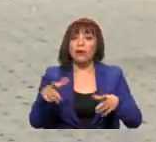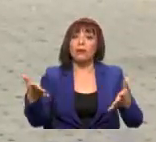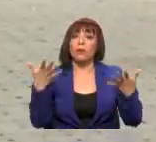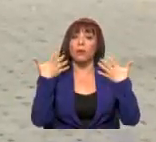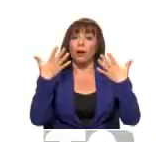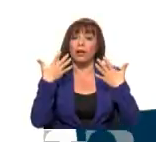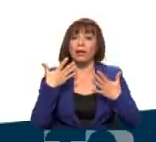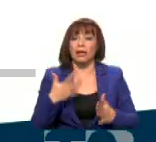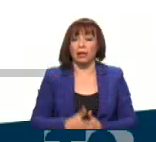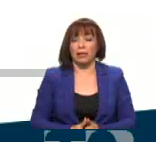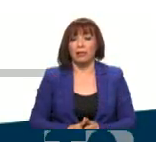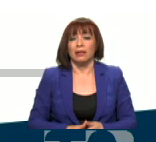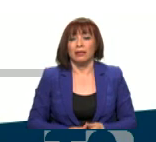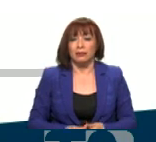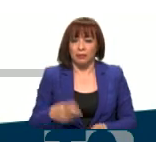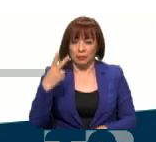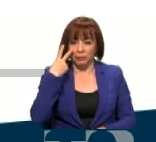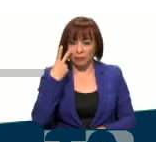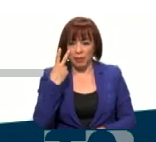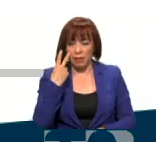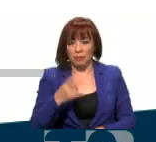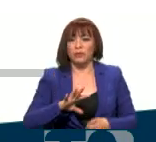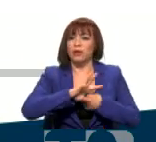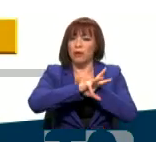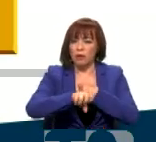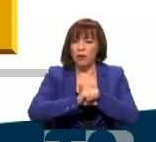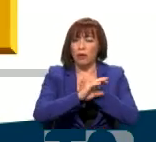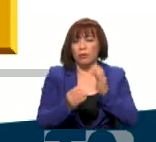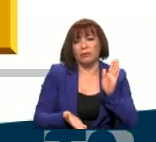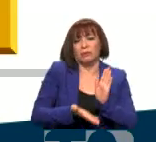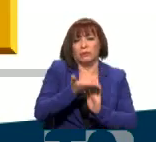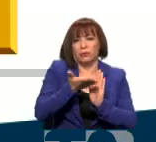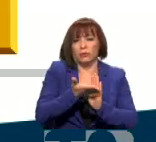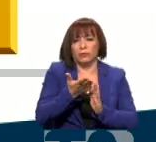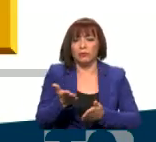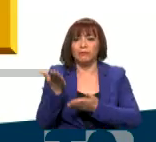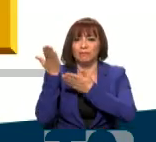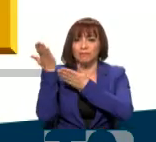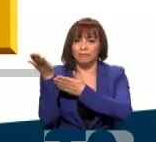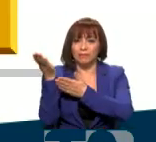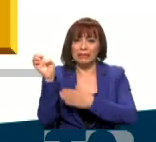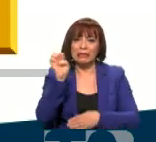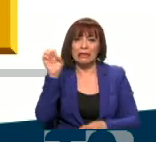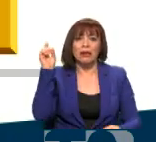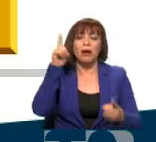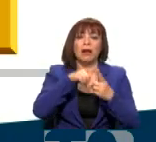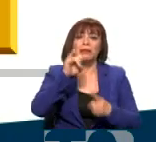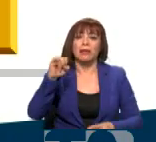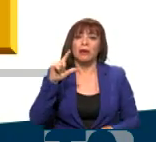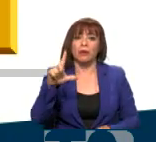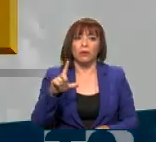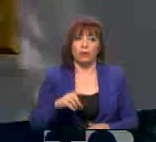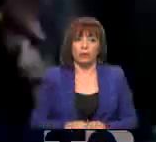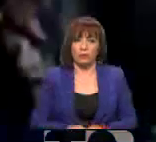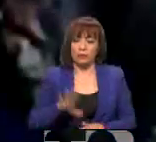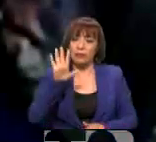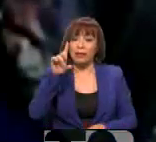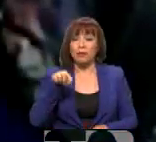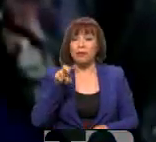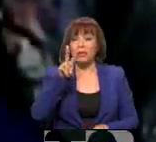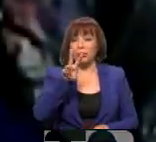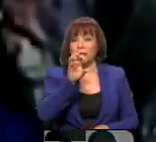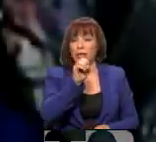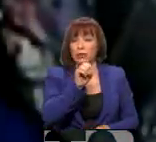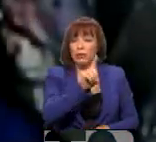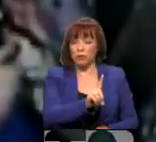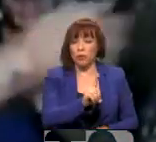Durán y San Borondón, el robo a personas también va en aumento. Se contabilizan de enero a julio 5.201 robos. Es la situación